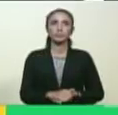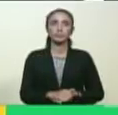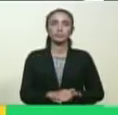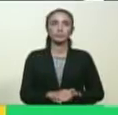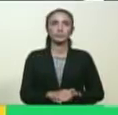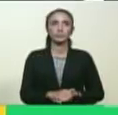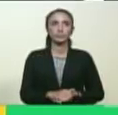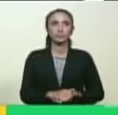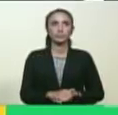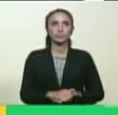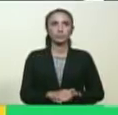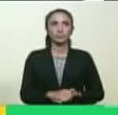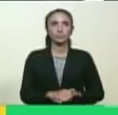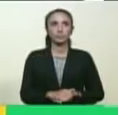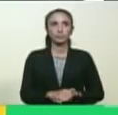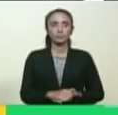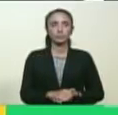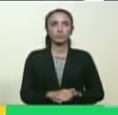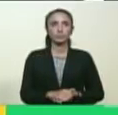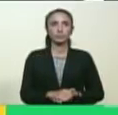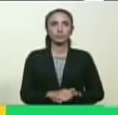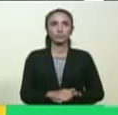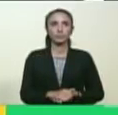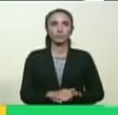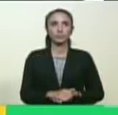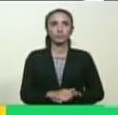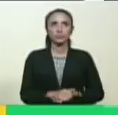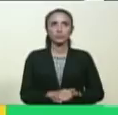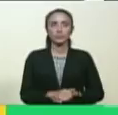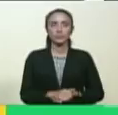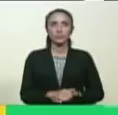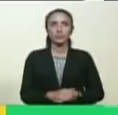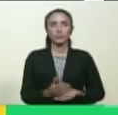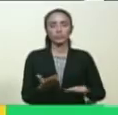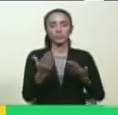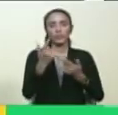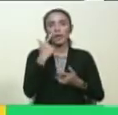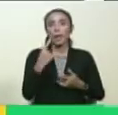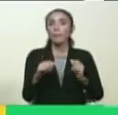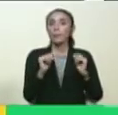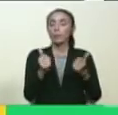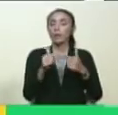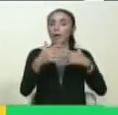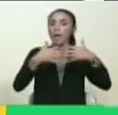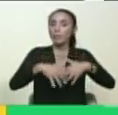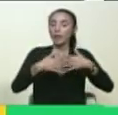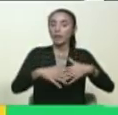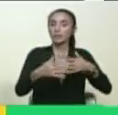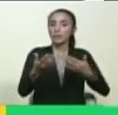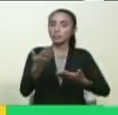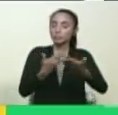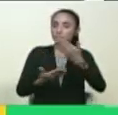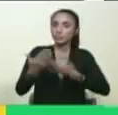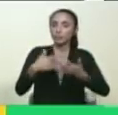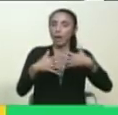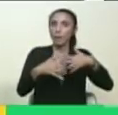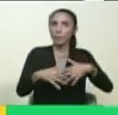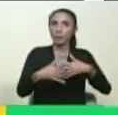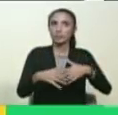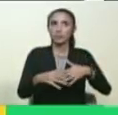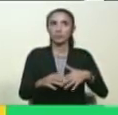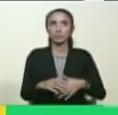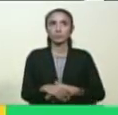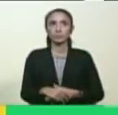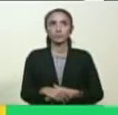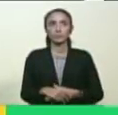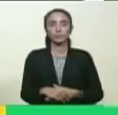Y estas son las primeras negociaciones con grandes empresas, grandes inversionistas. A partir de hoy